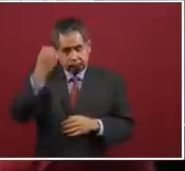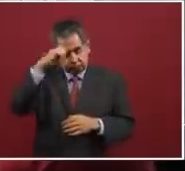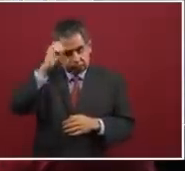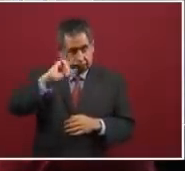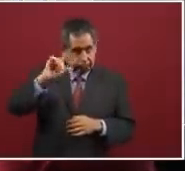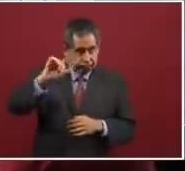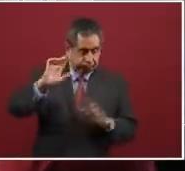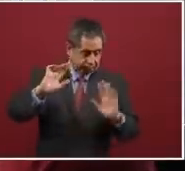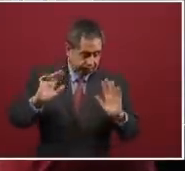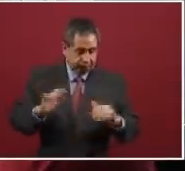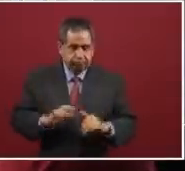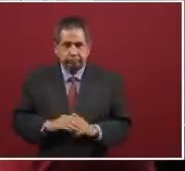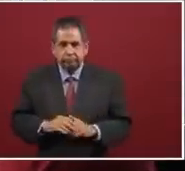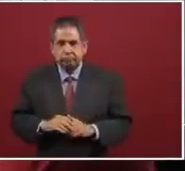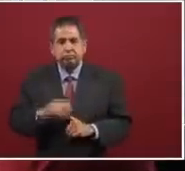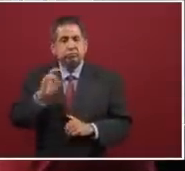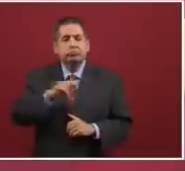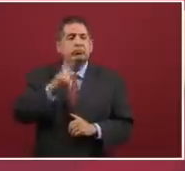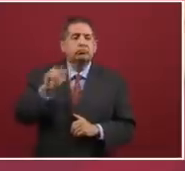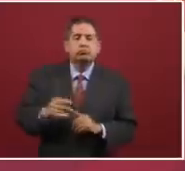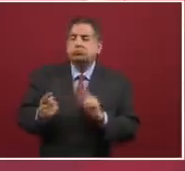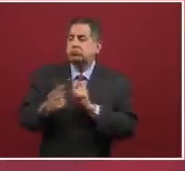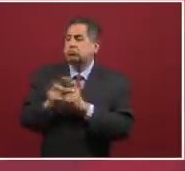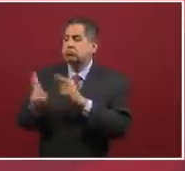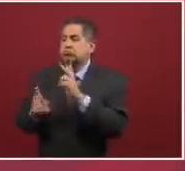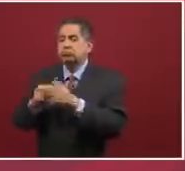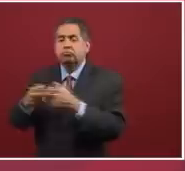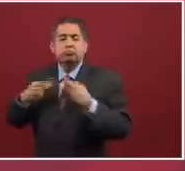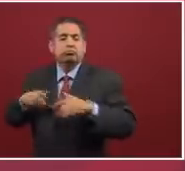expertos que nunca hablan con la gente